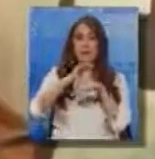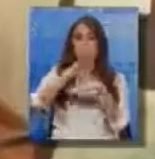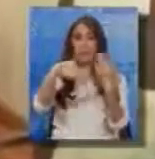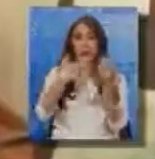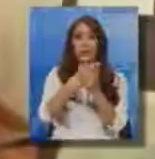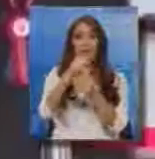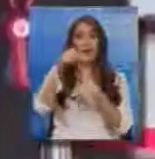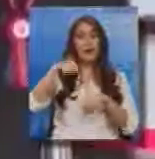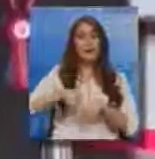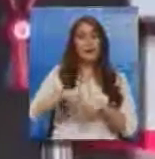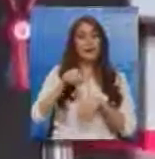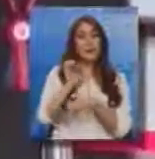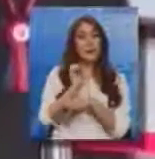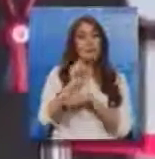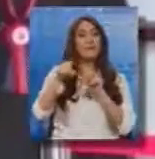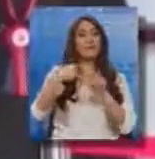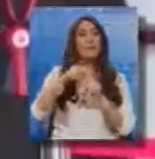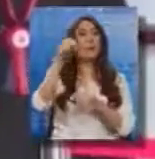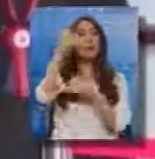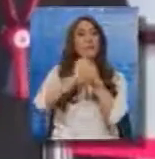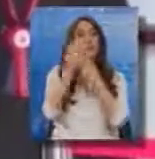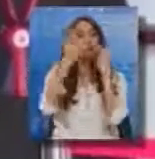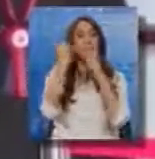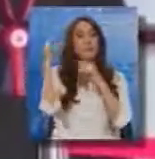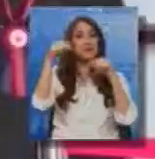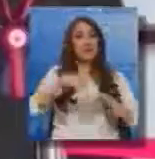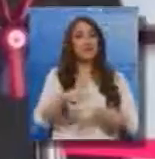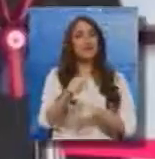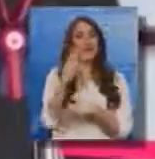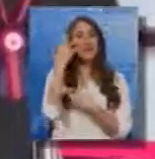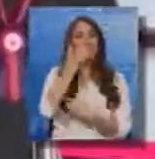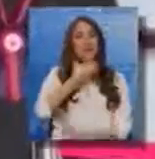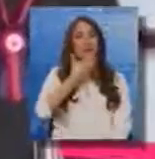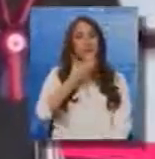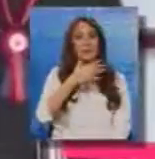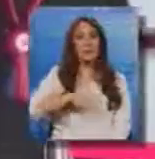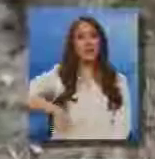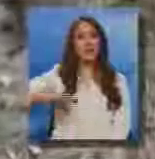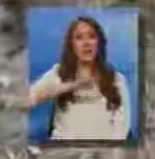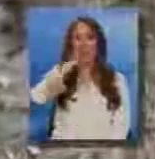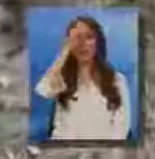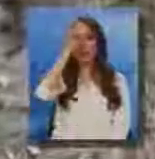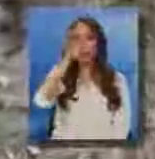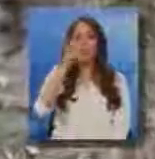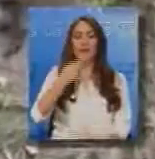turistas nacionales y extranjeros a disfrutar de las diferentes opciones culturales y